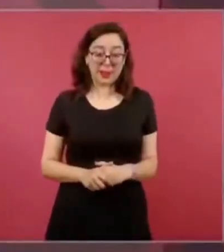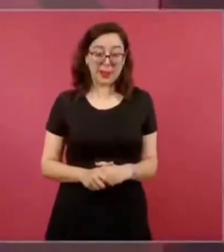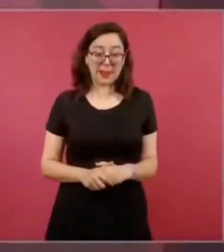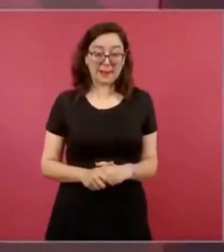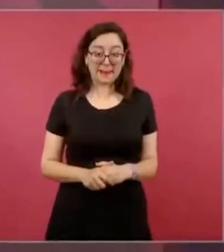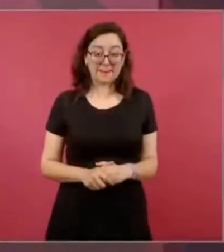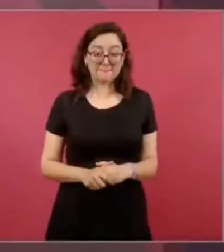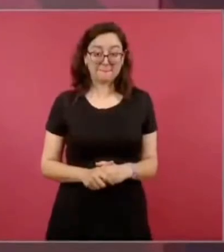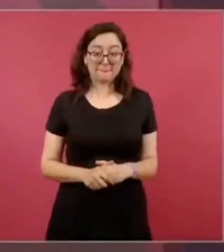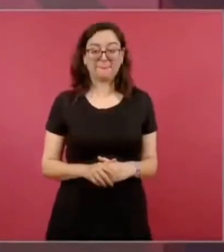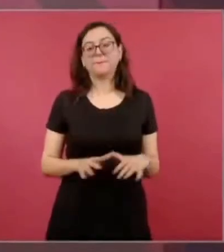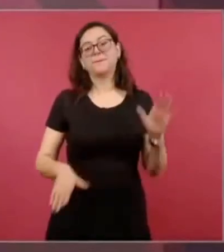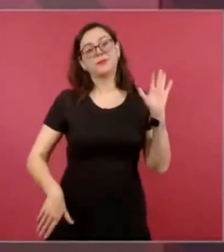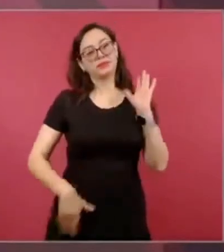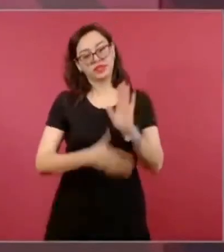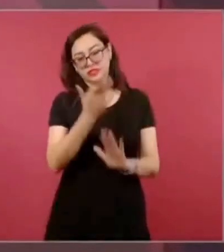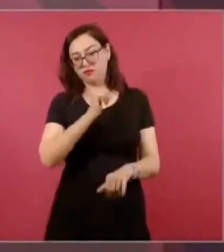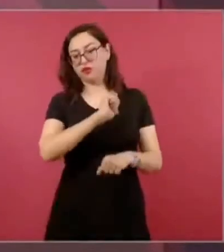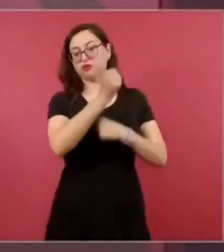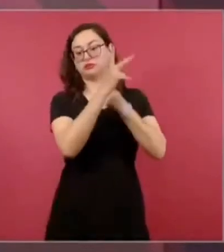luego lo premiaron